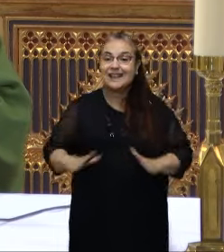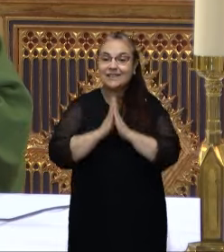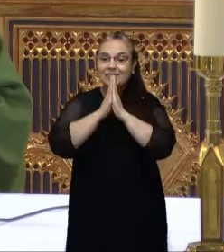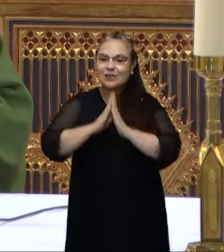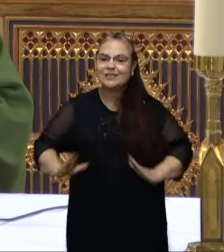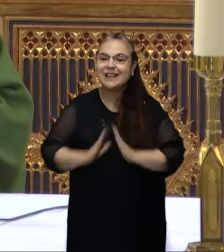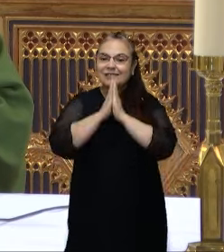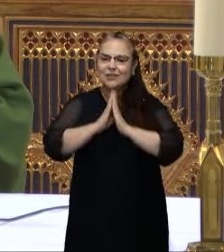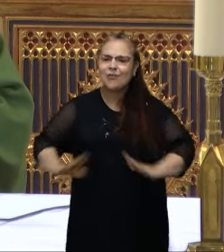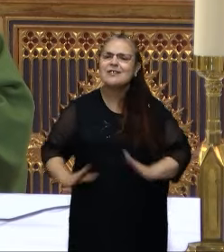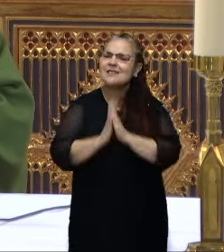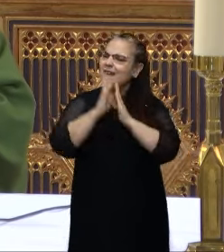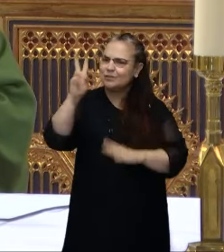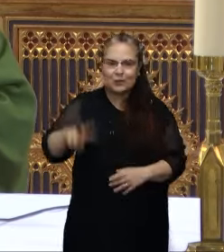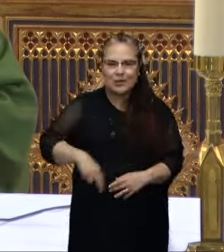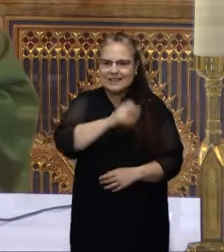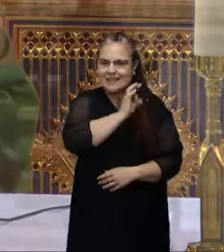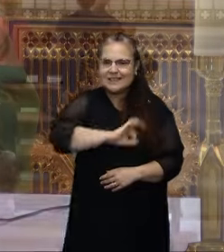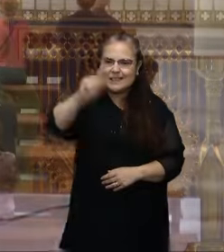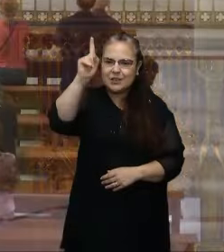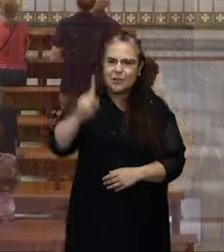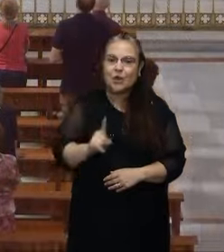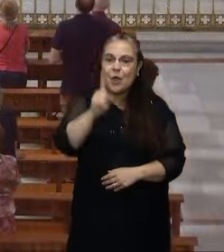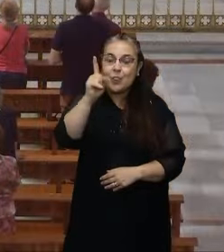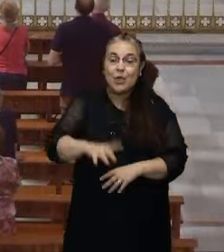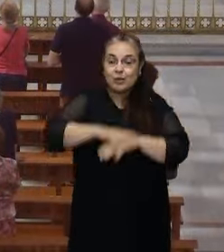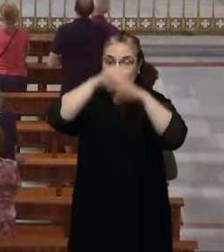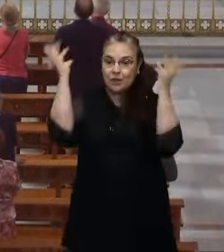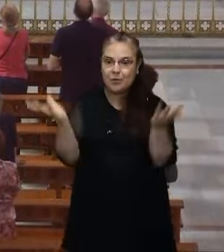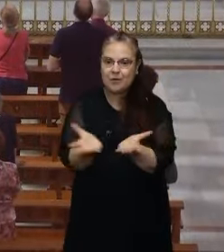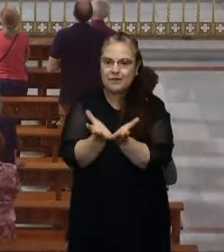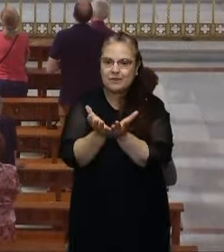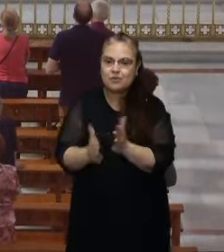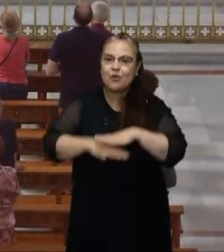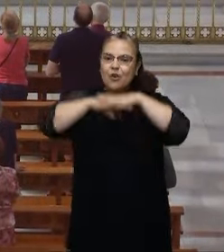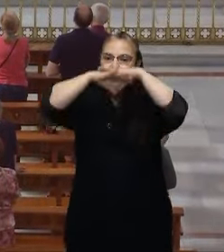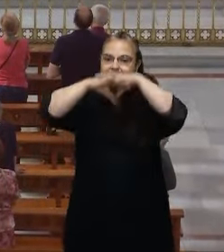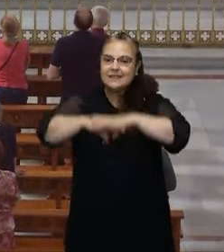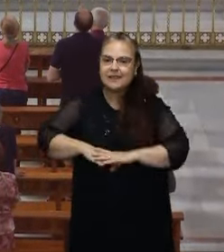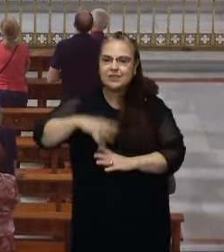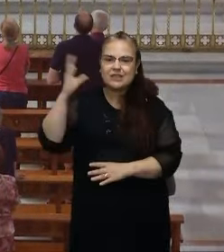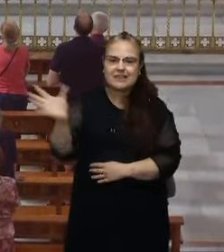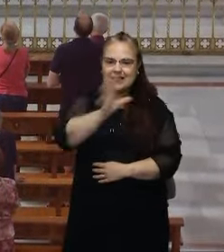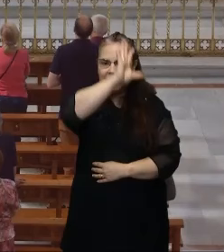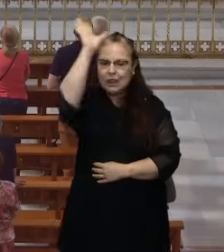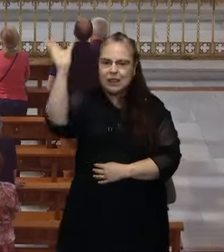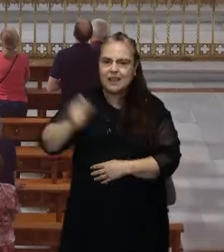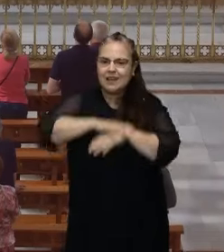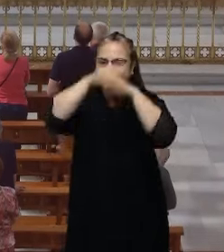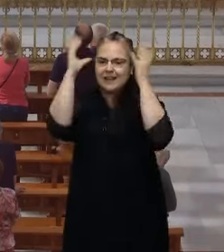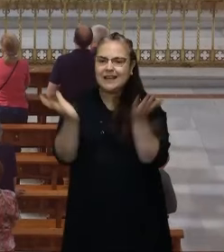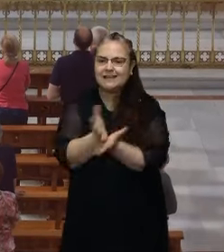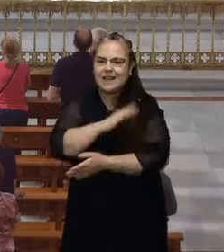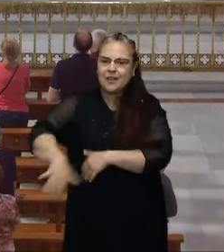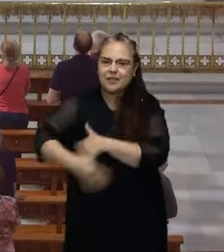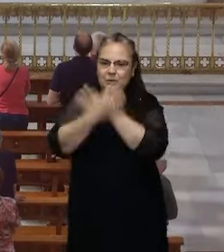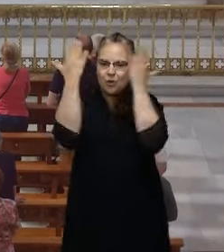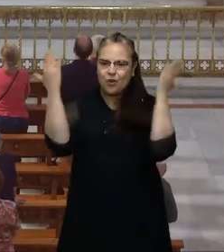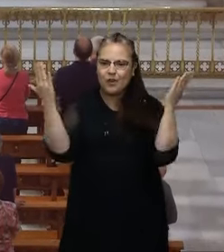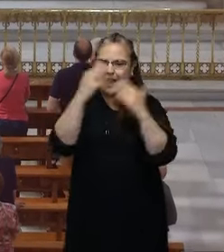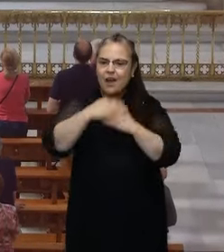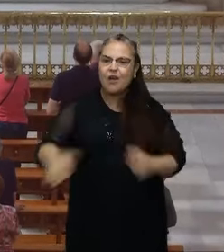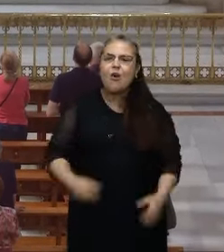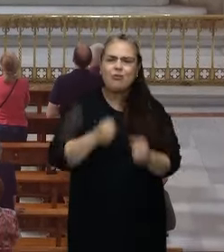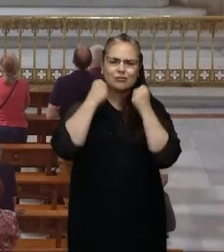Santo, santo, santo es el Señor, Dios del universo. Llenos están el cielo y la tierra de